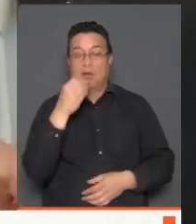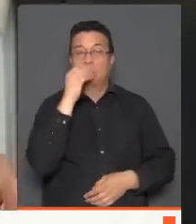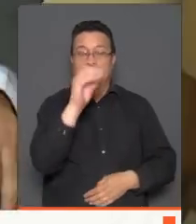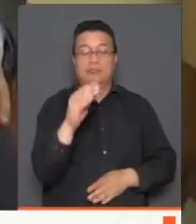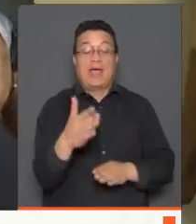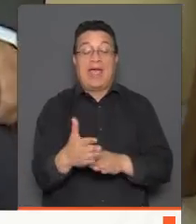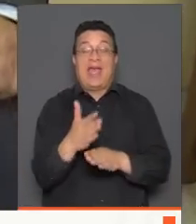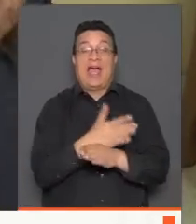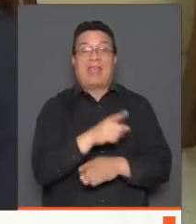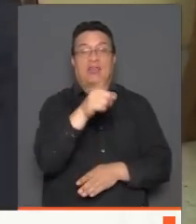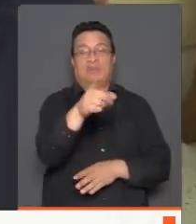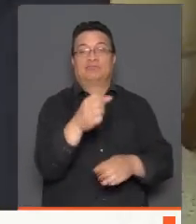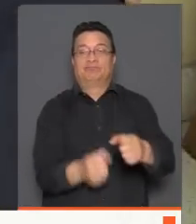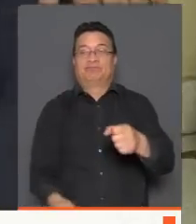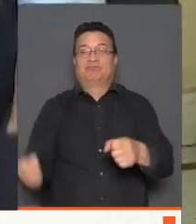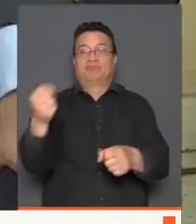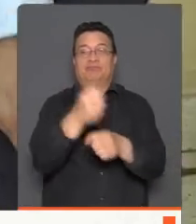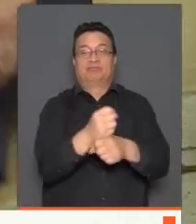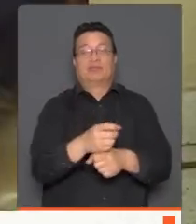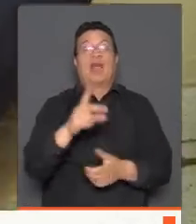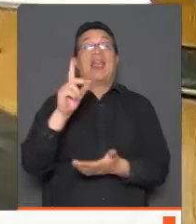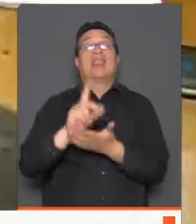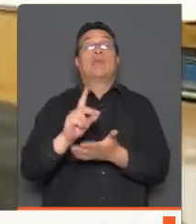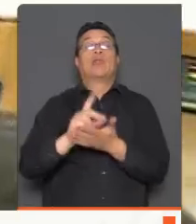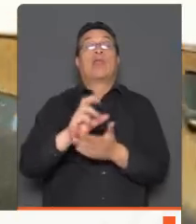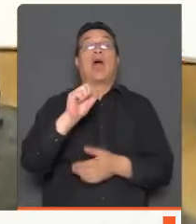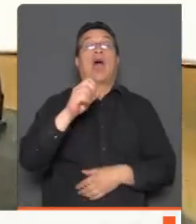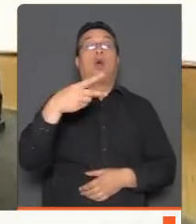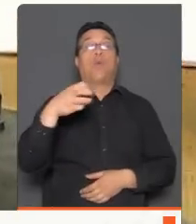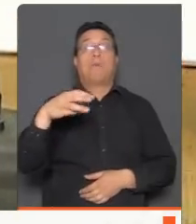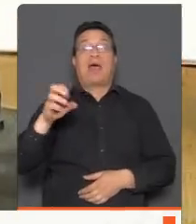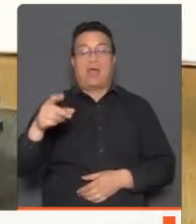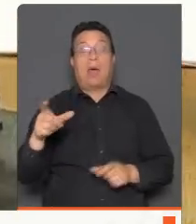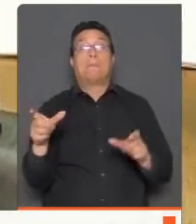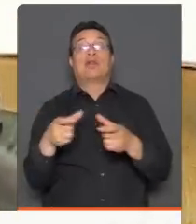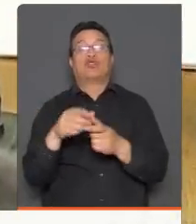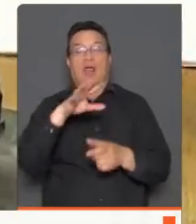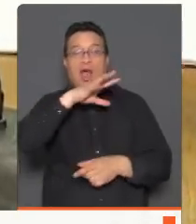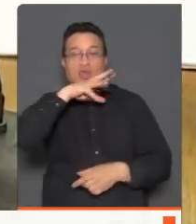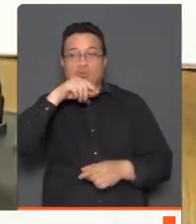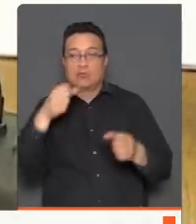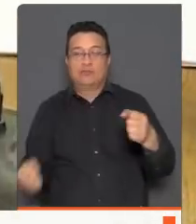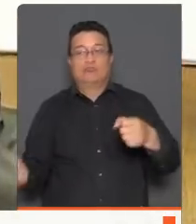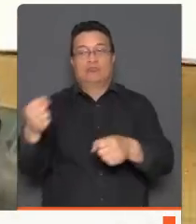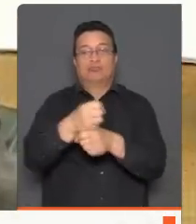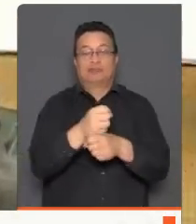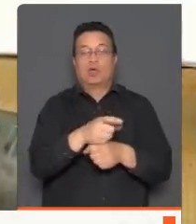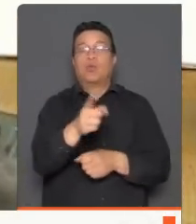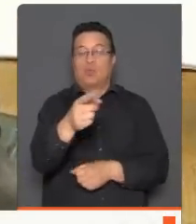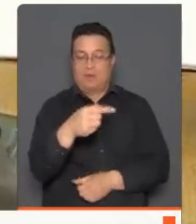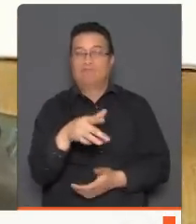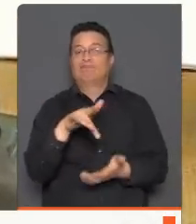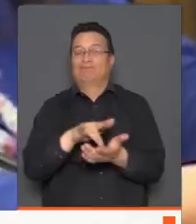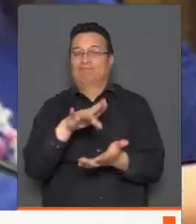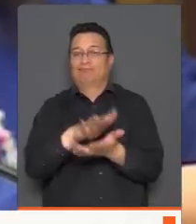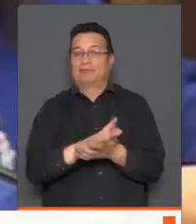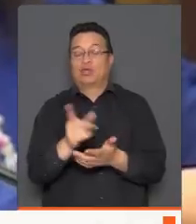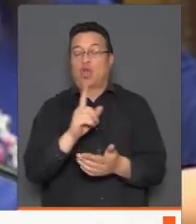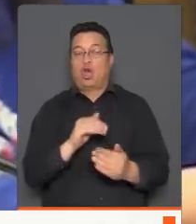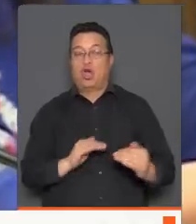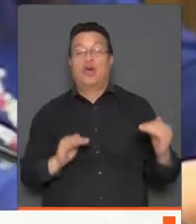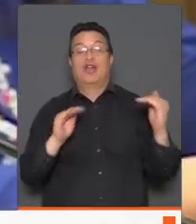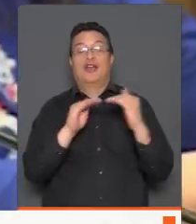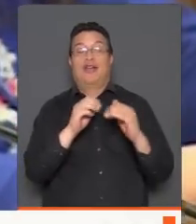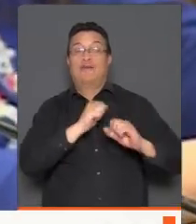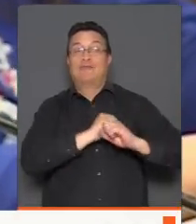sería reemplazado por la diputada Giovanna Ahumada en la Comisión de Personas Mayores. Una pasada de cuentas, dice Rivas, por no cuadrarse con la oposición